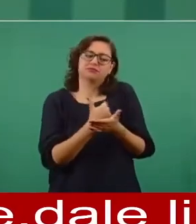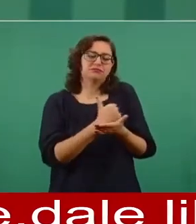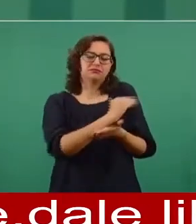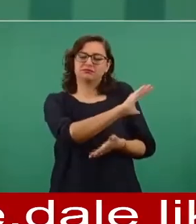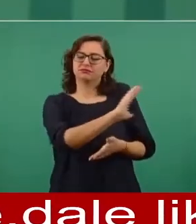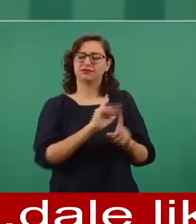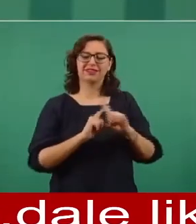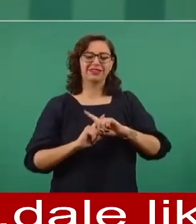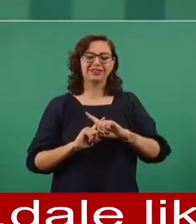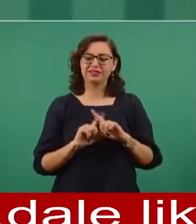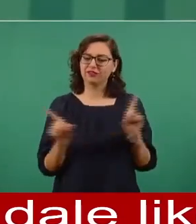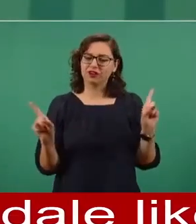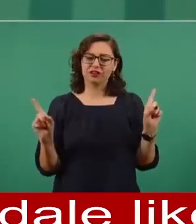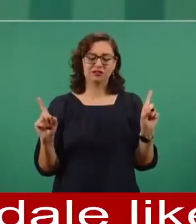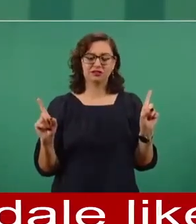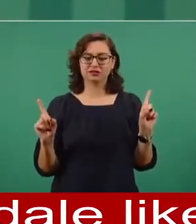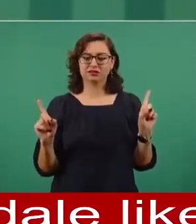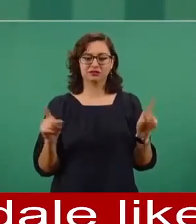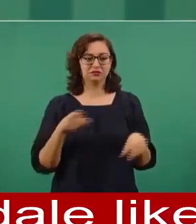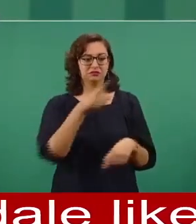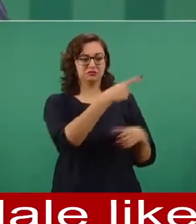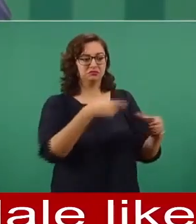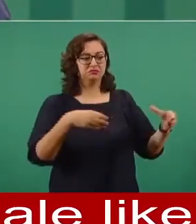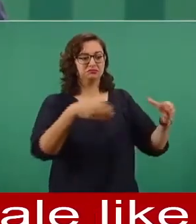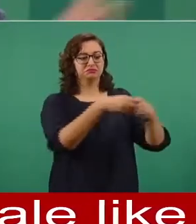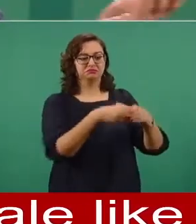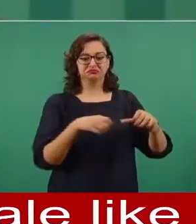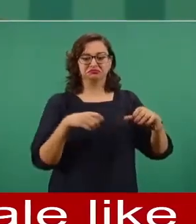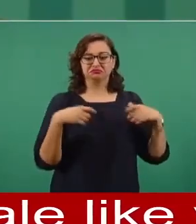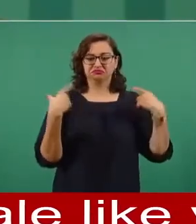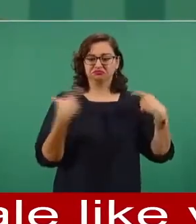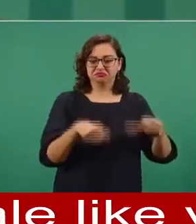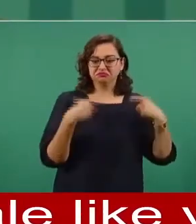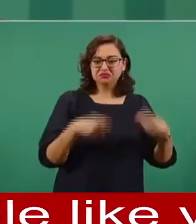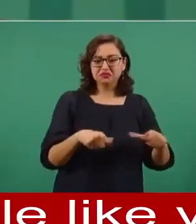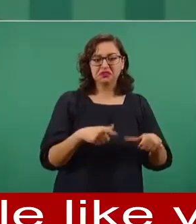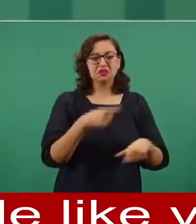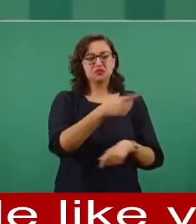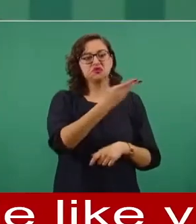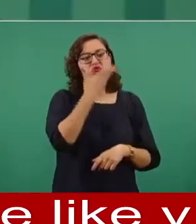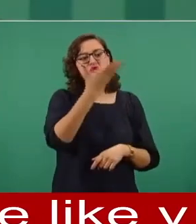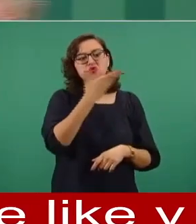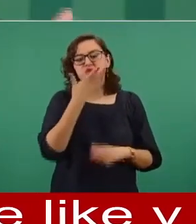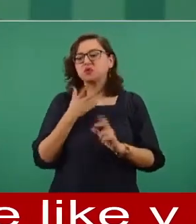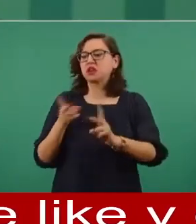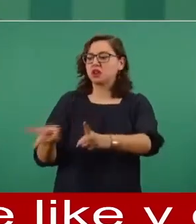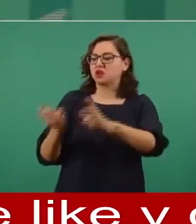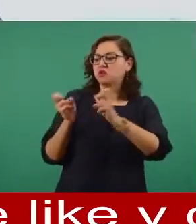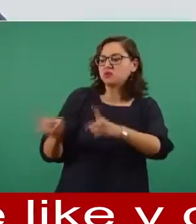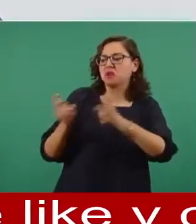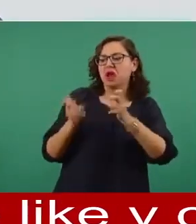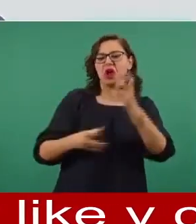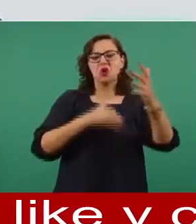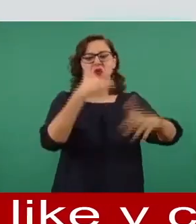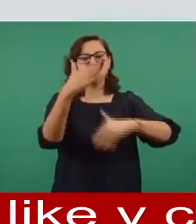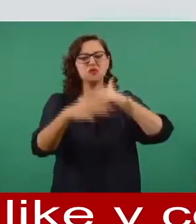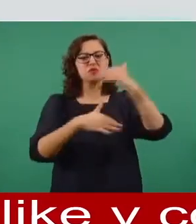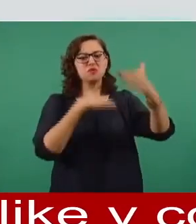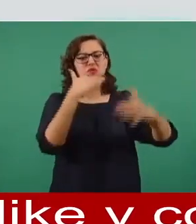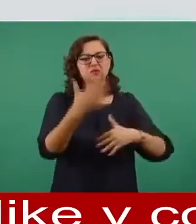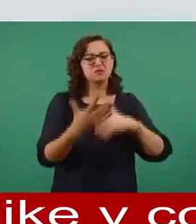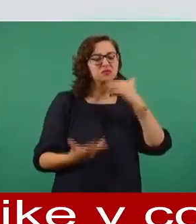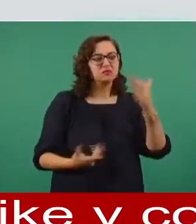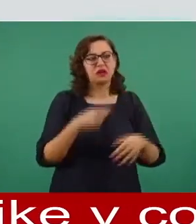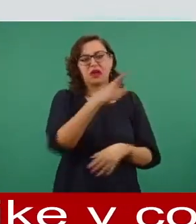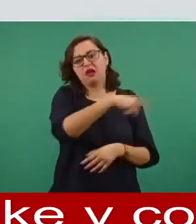a los potentados potentados a los que se dedicaban a saquear, a robar a los corruptos, pues no les